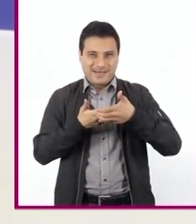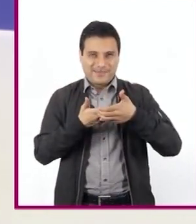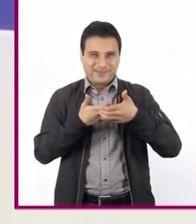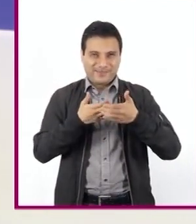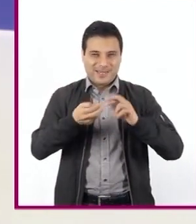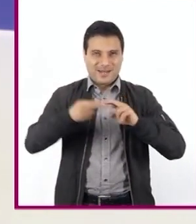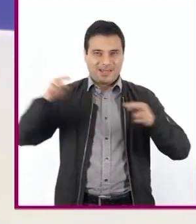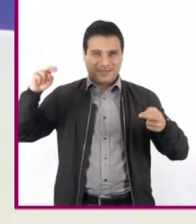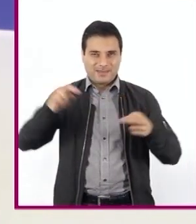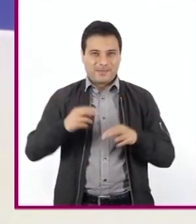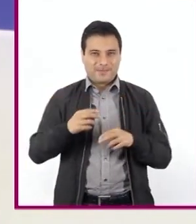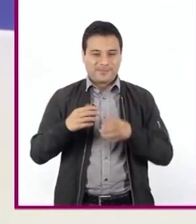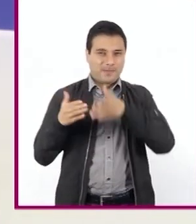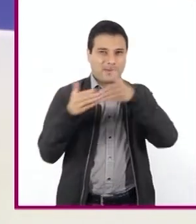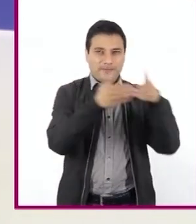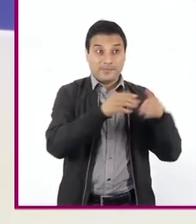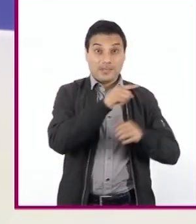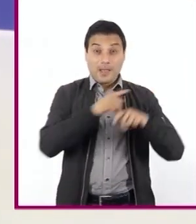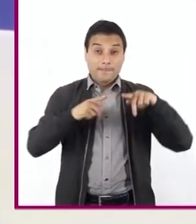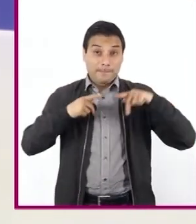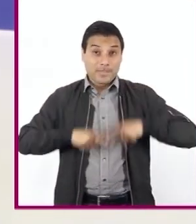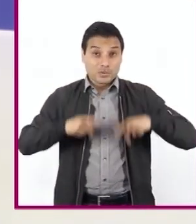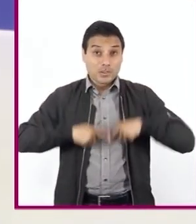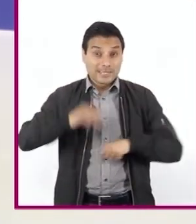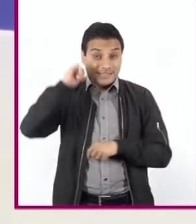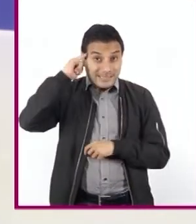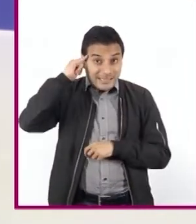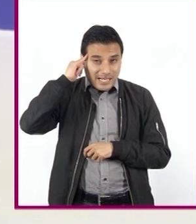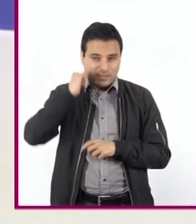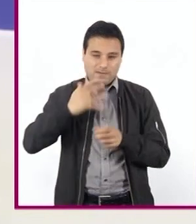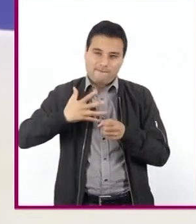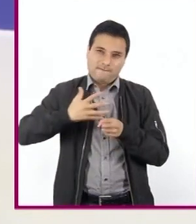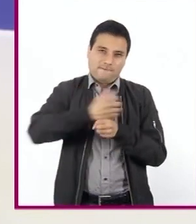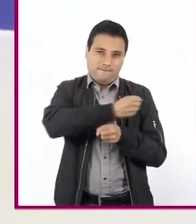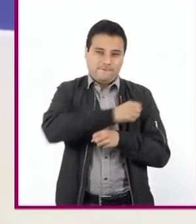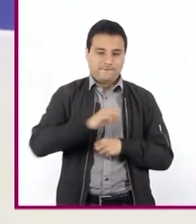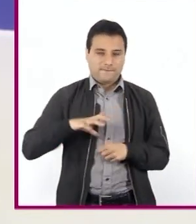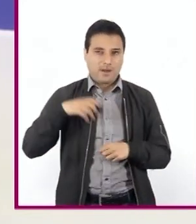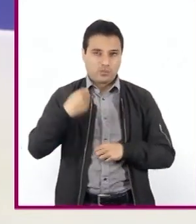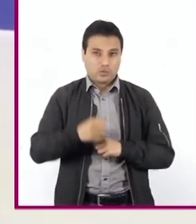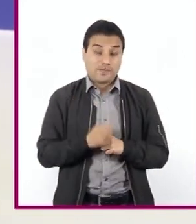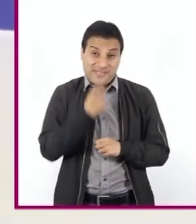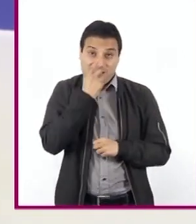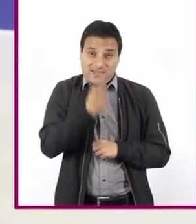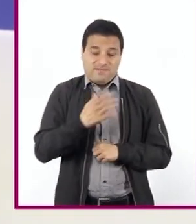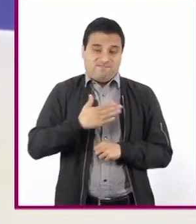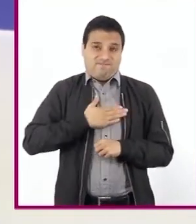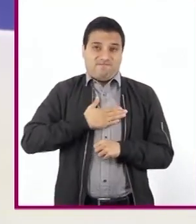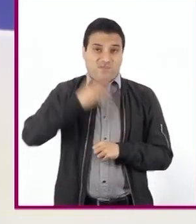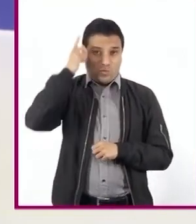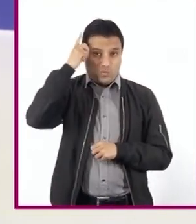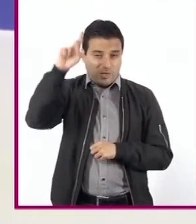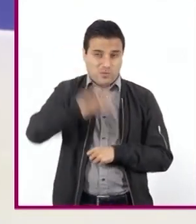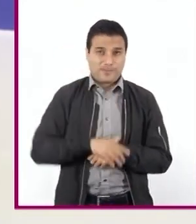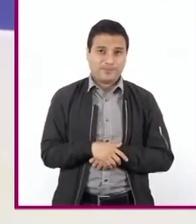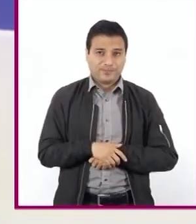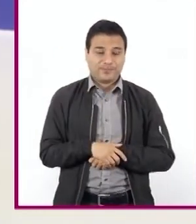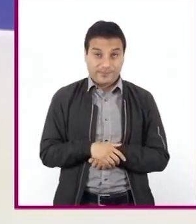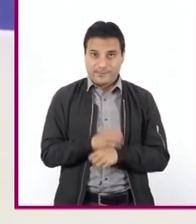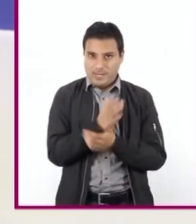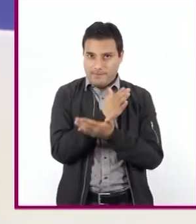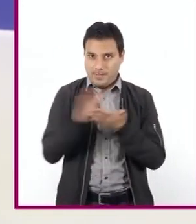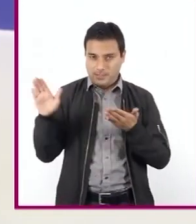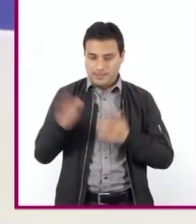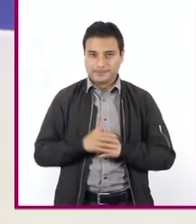los indígenas que consideraba le pertenecían, así como los recursos del territorio. Por otro lado,